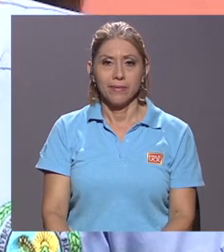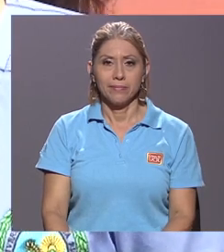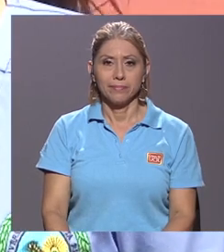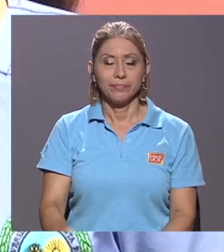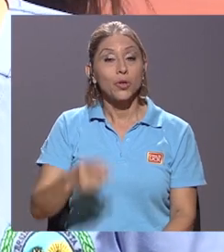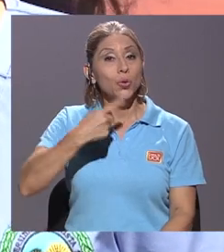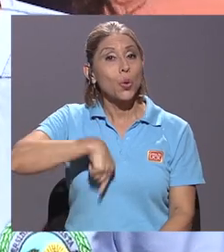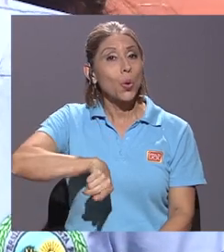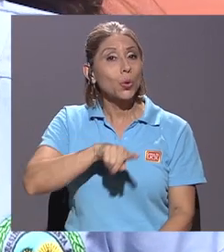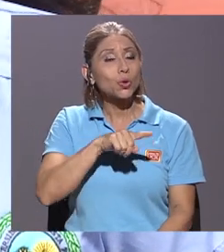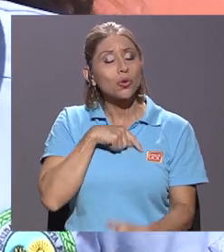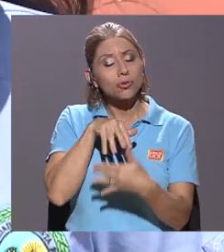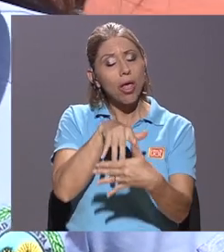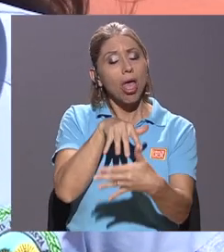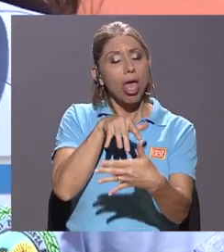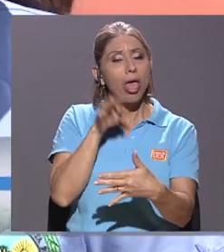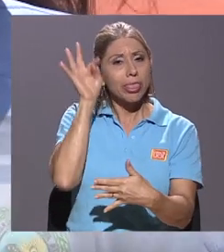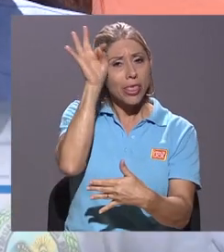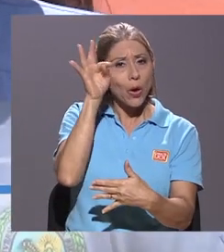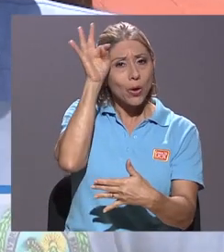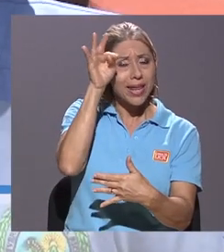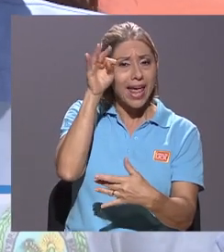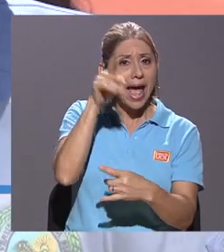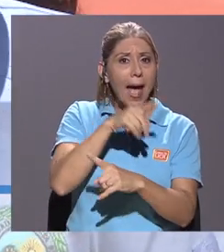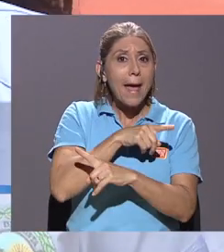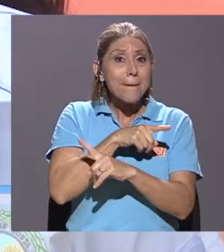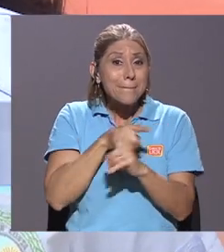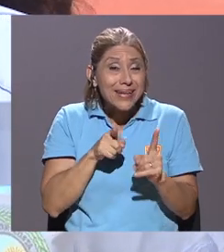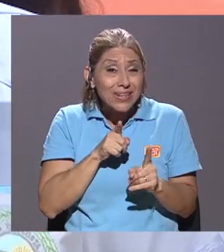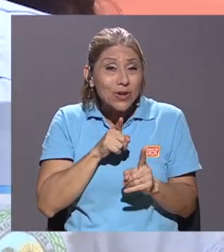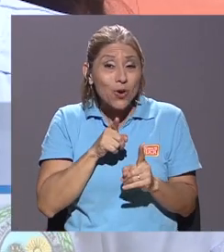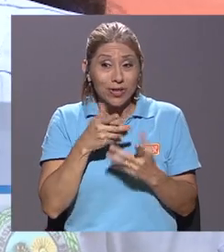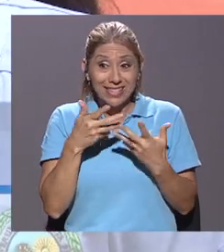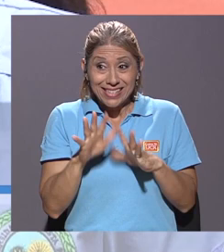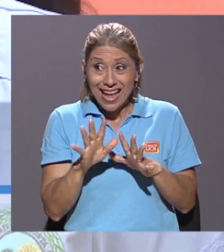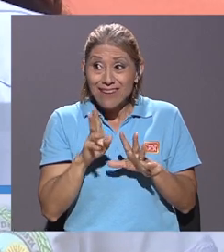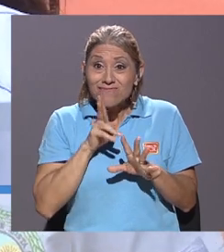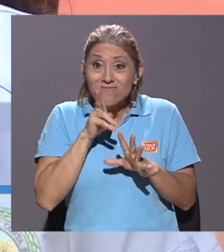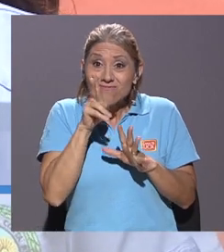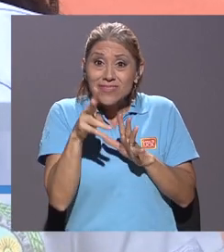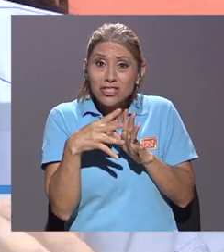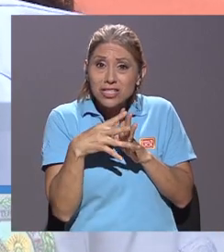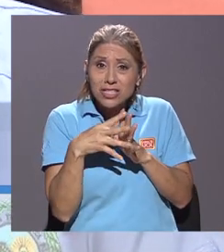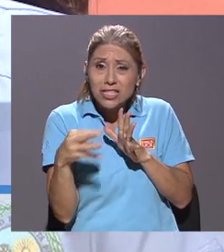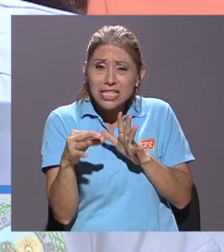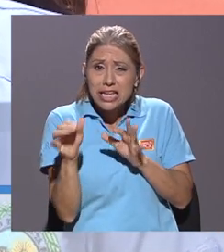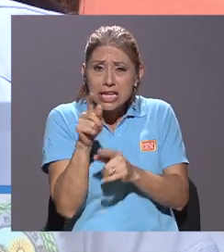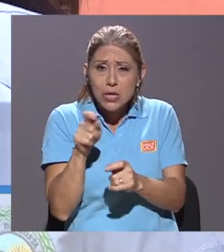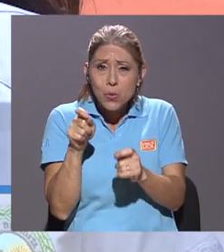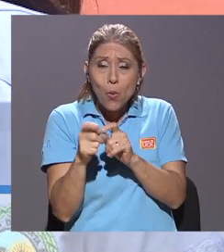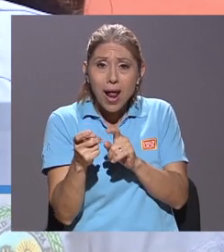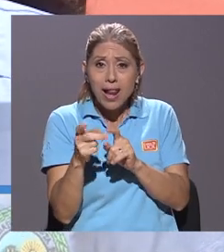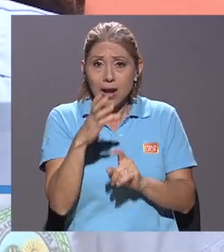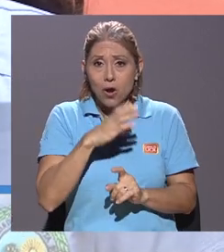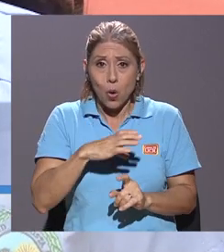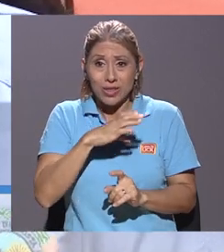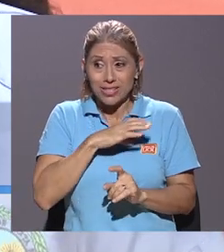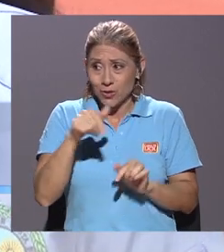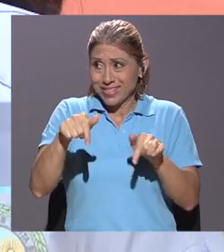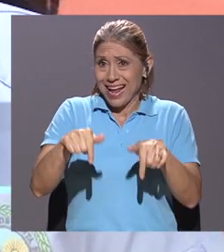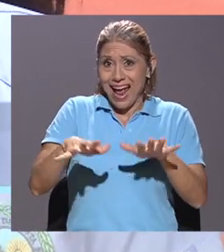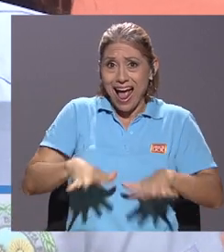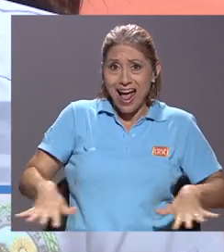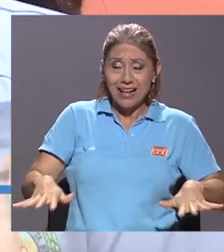Vemos la teoría, pero es imposible replicar las condiciones que se viven en estos eventos. Entonces, para nosotros es un insumo muy rico poder estar aquí